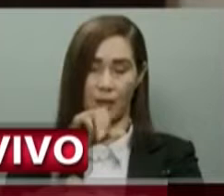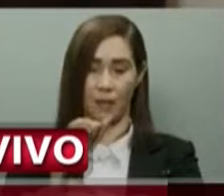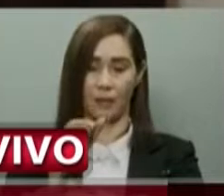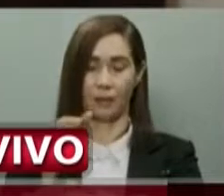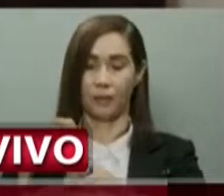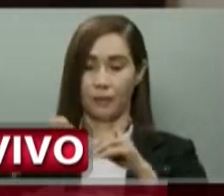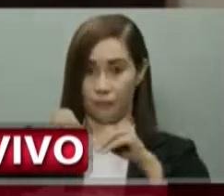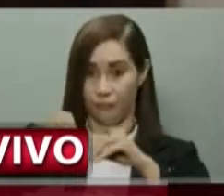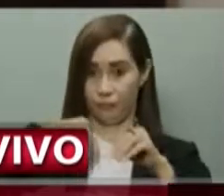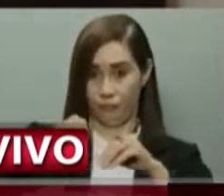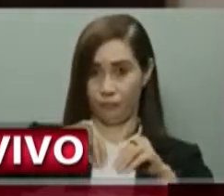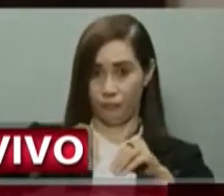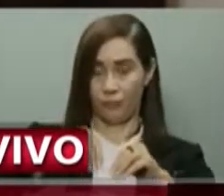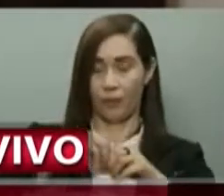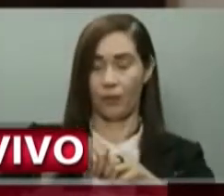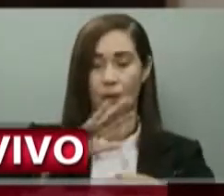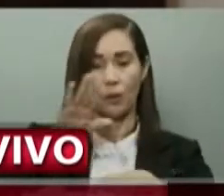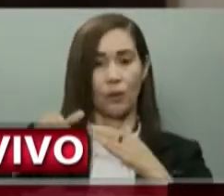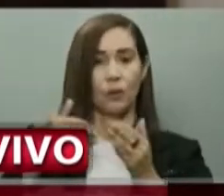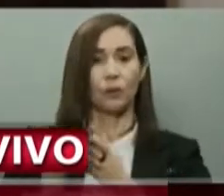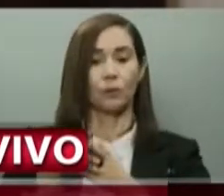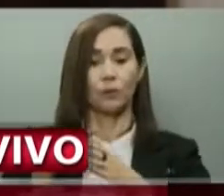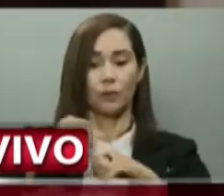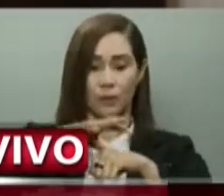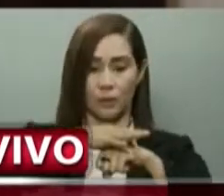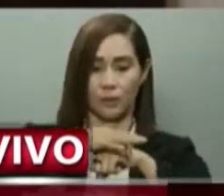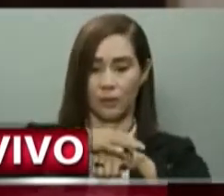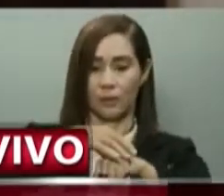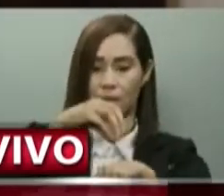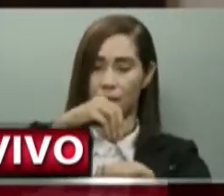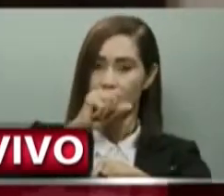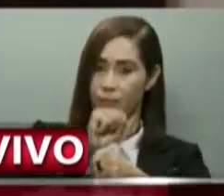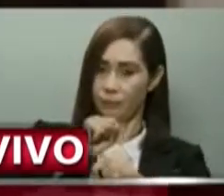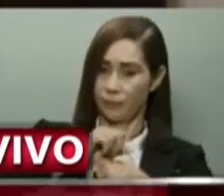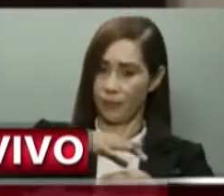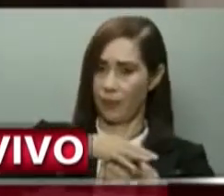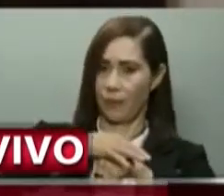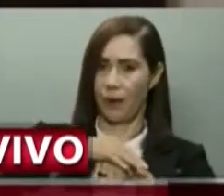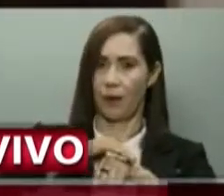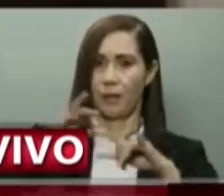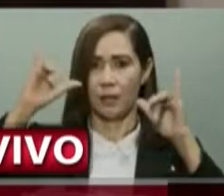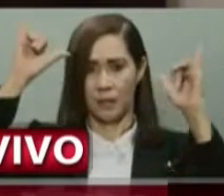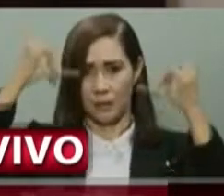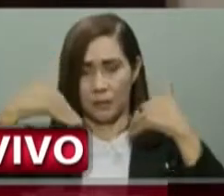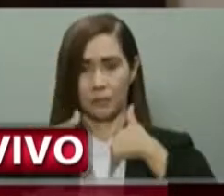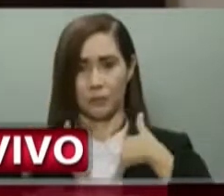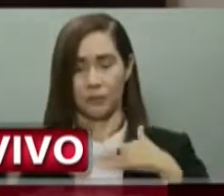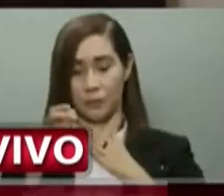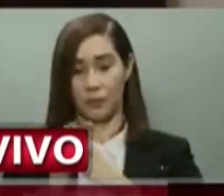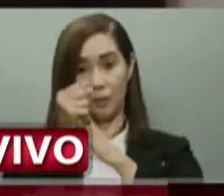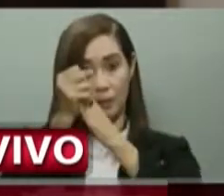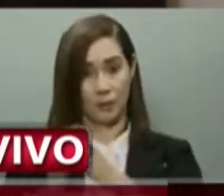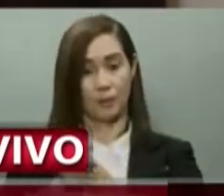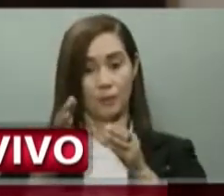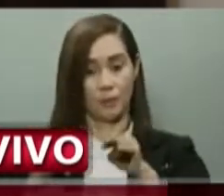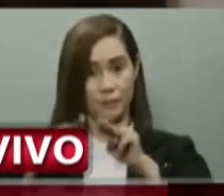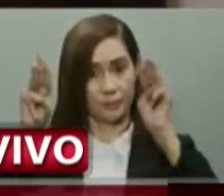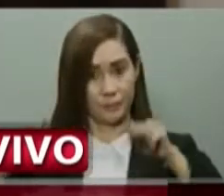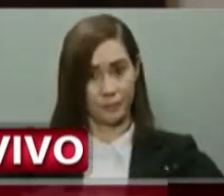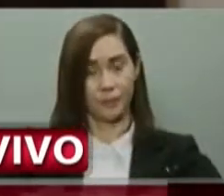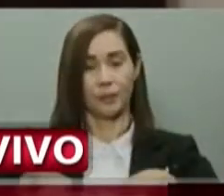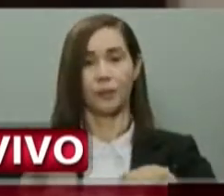con obviamente todo el sector agrícola, liderado por el ministro de Agricultura, Limber Cruz,